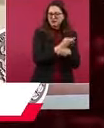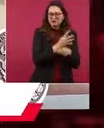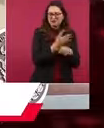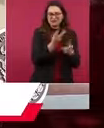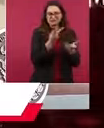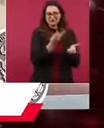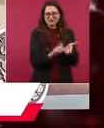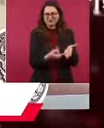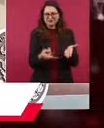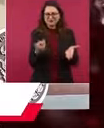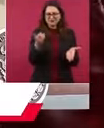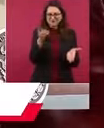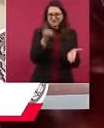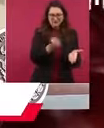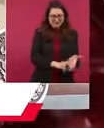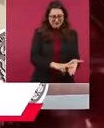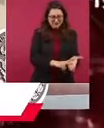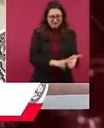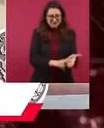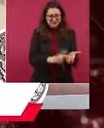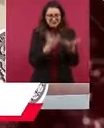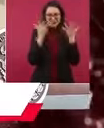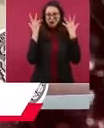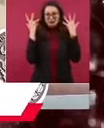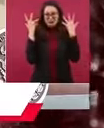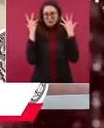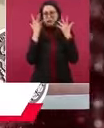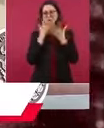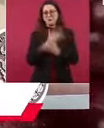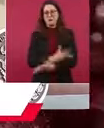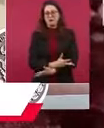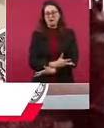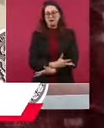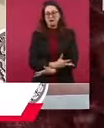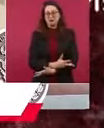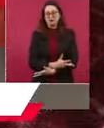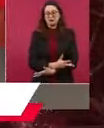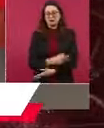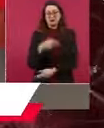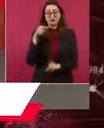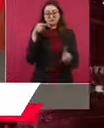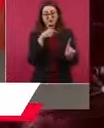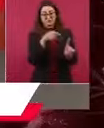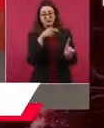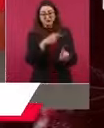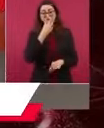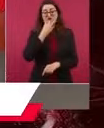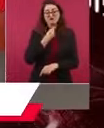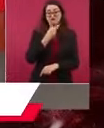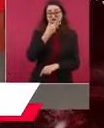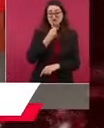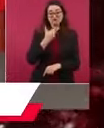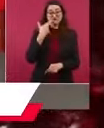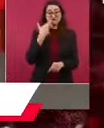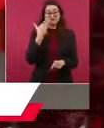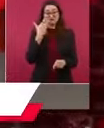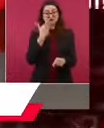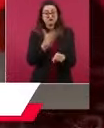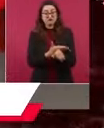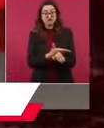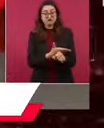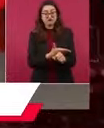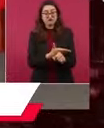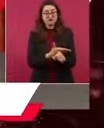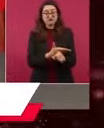hay posibilidad de que García Luna se declare como testigo, yo diría como presidente de México, por el bien del país, ojalá